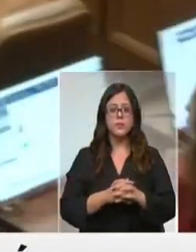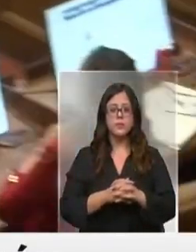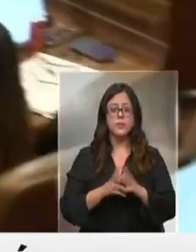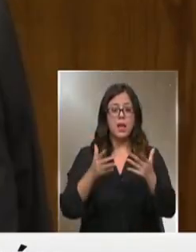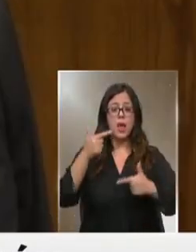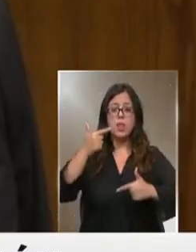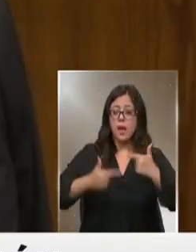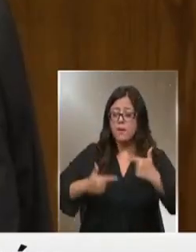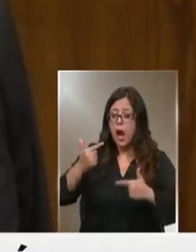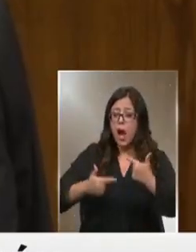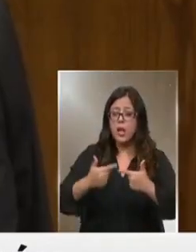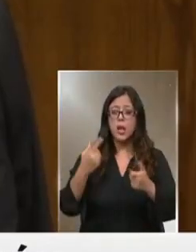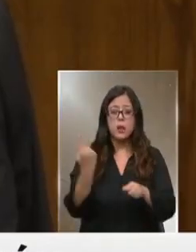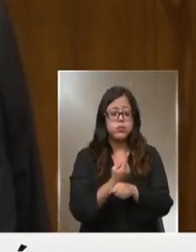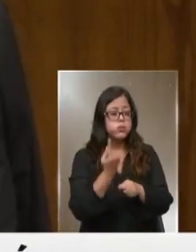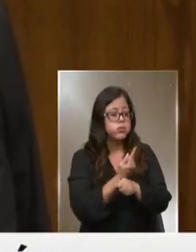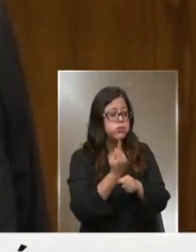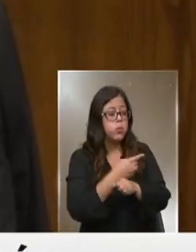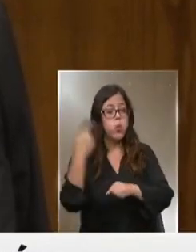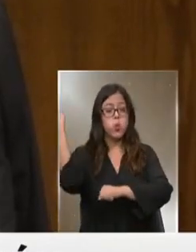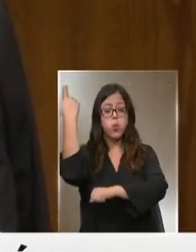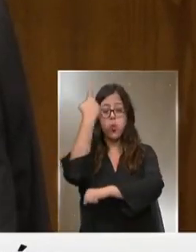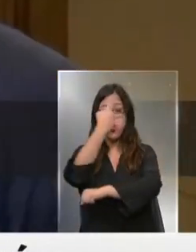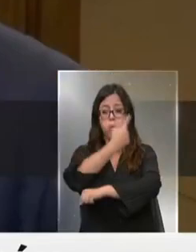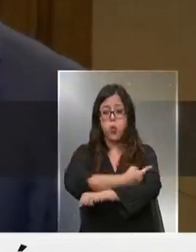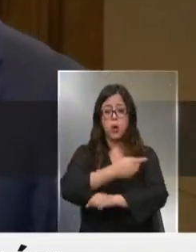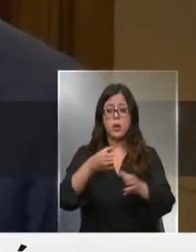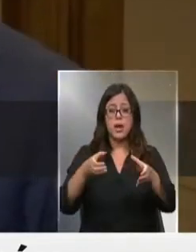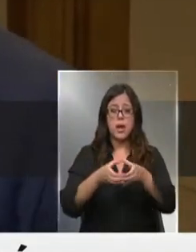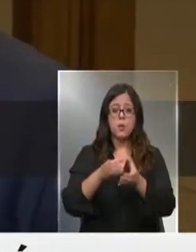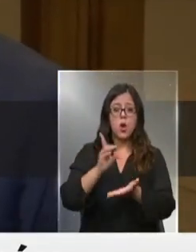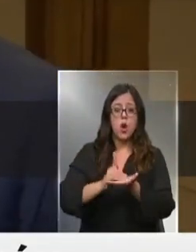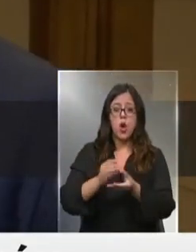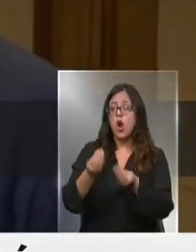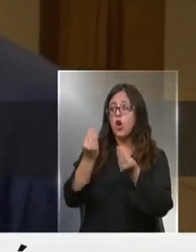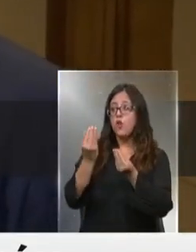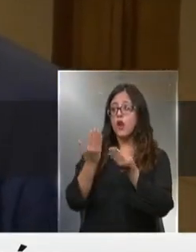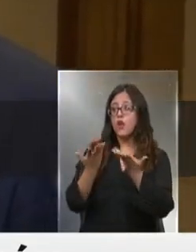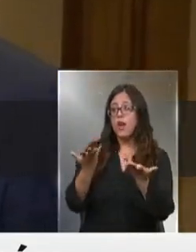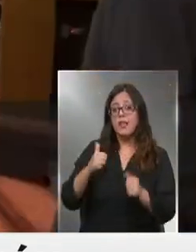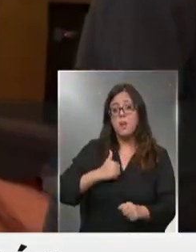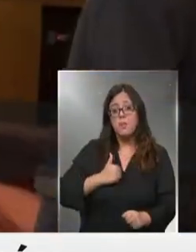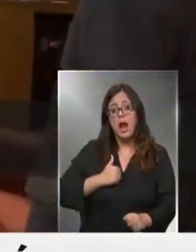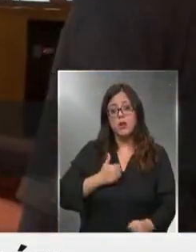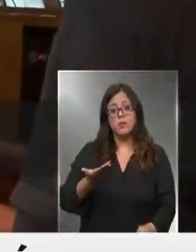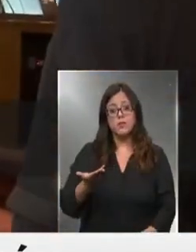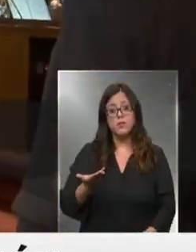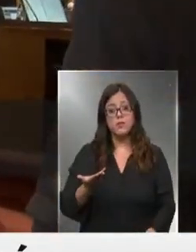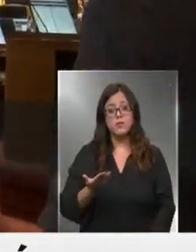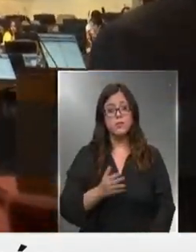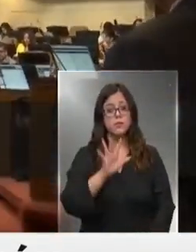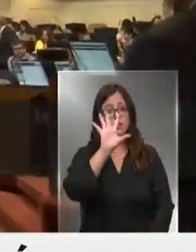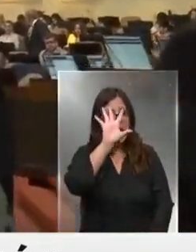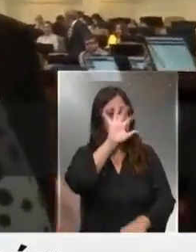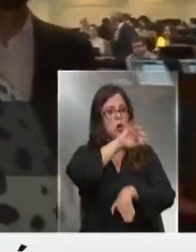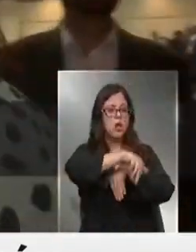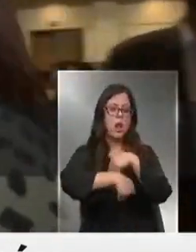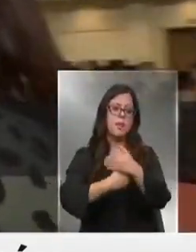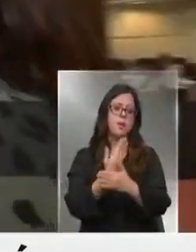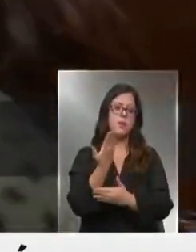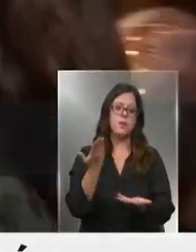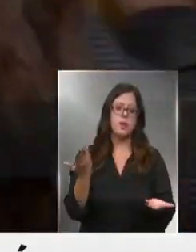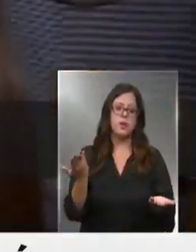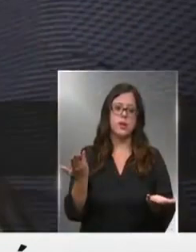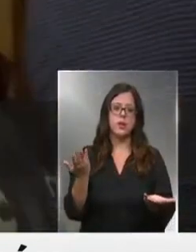Intenso debate en una maratónica jornada en la Cámara. Lo bueno que este plano todavía. Hasta las 5 de la